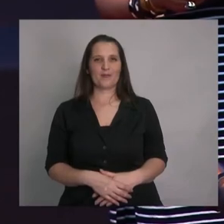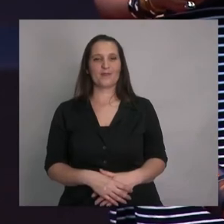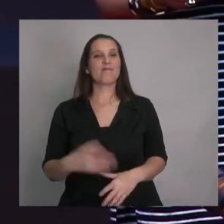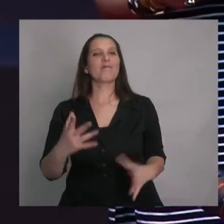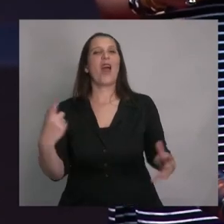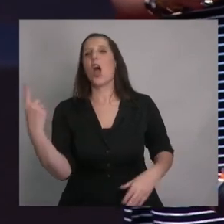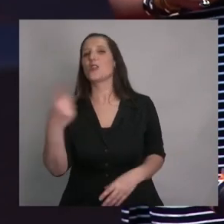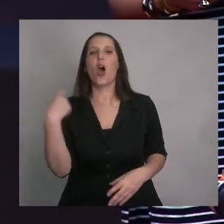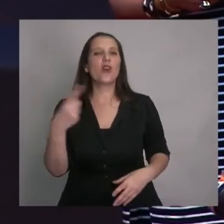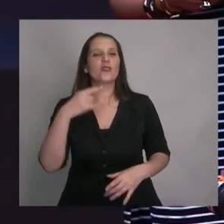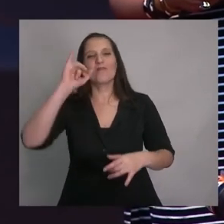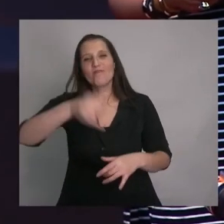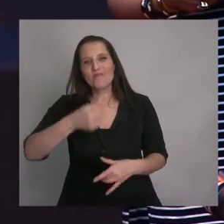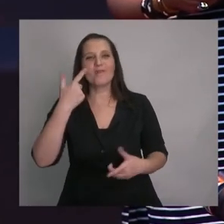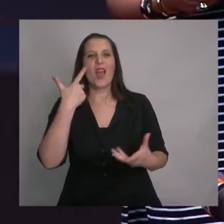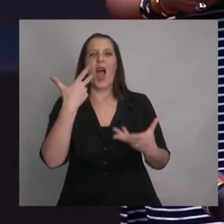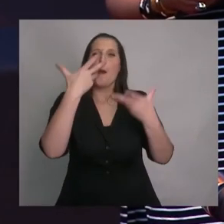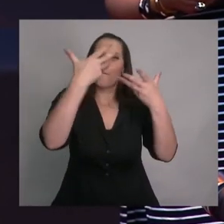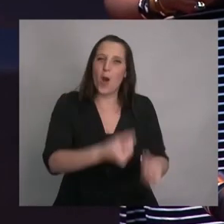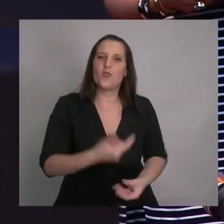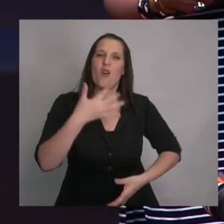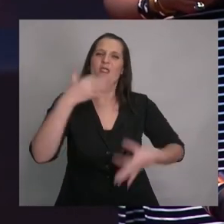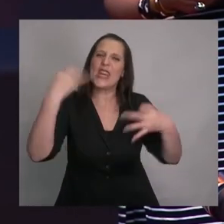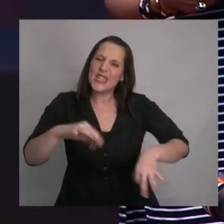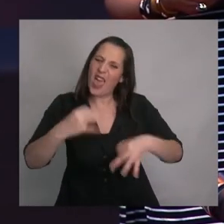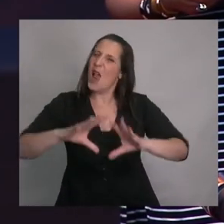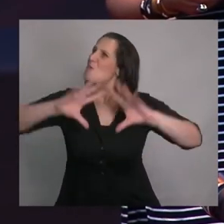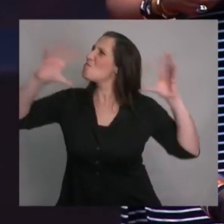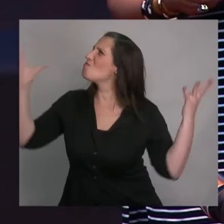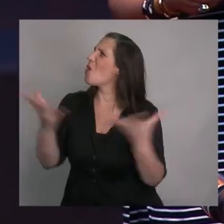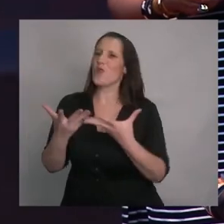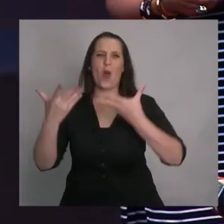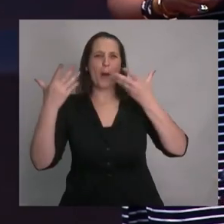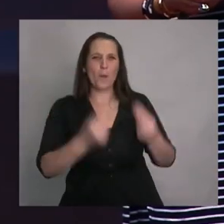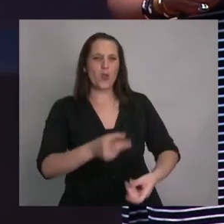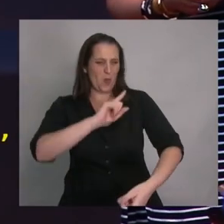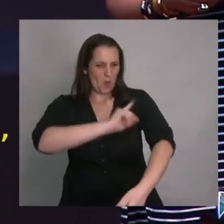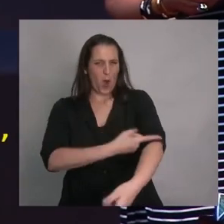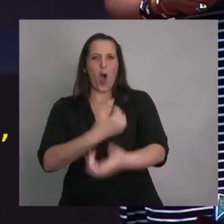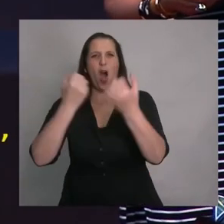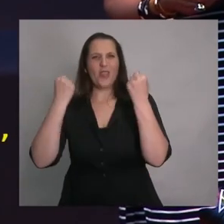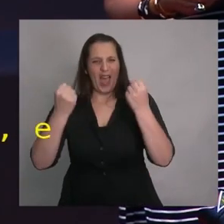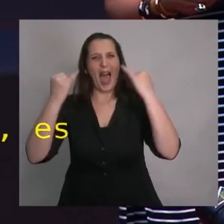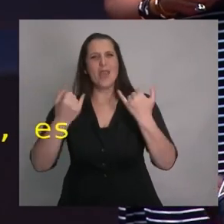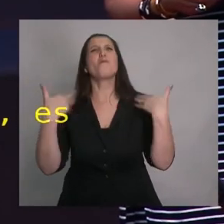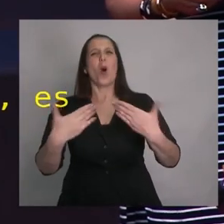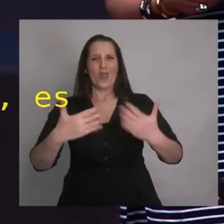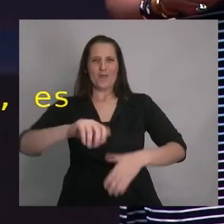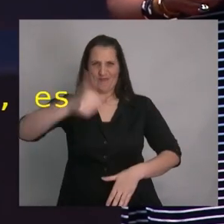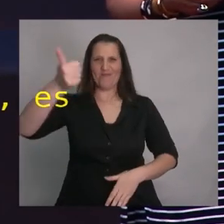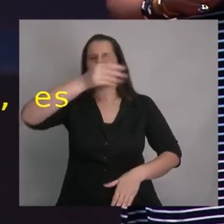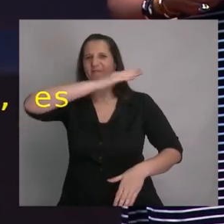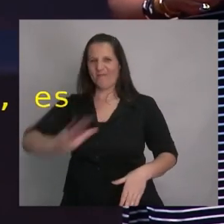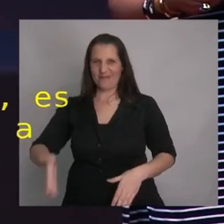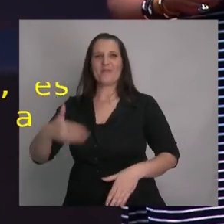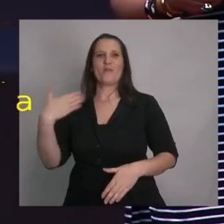y globo y chispa agua full we love con nuestra solidaridad es real es